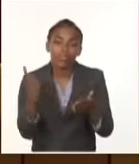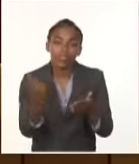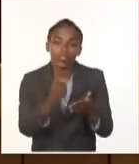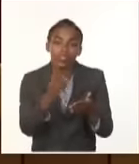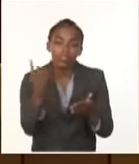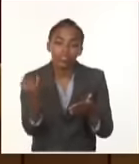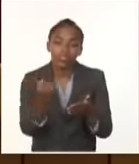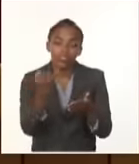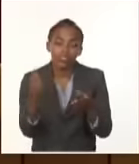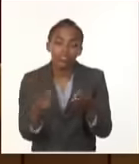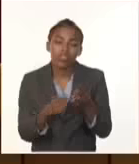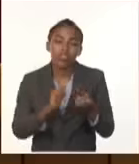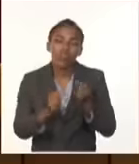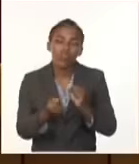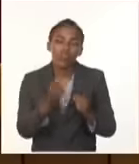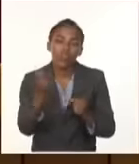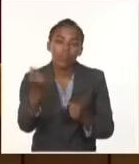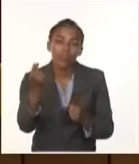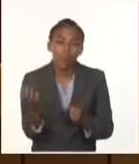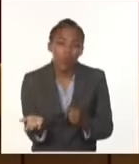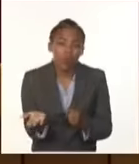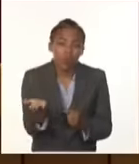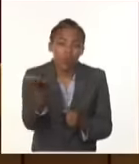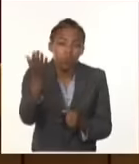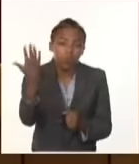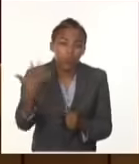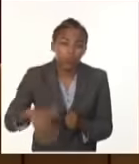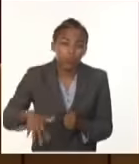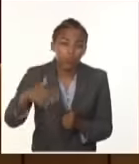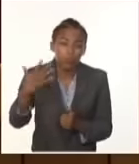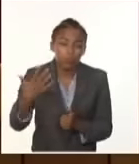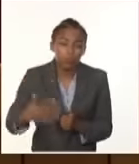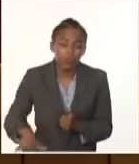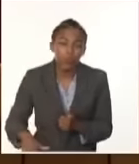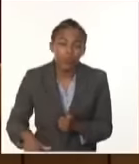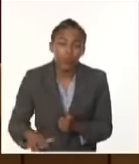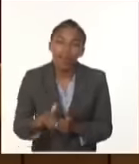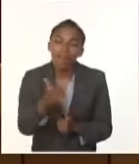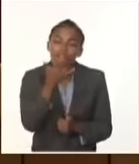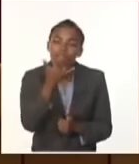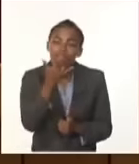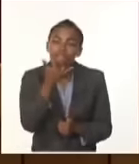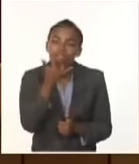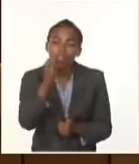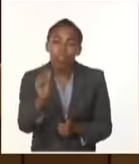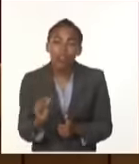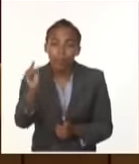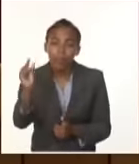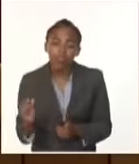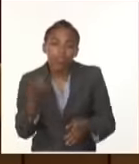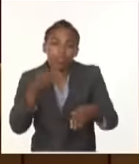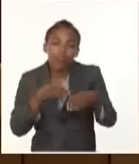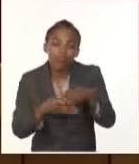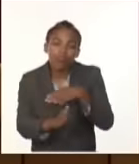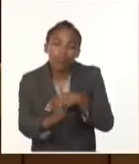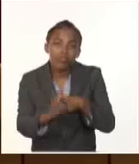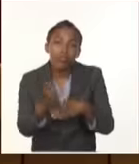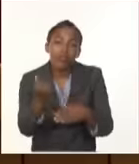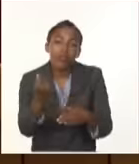elevados, especulativos, abusivos, que limitan el poder adquisitivo de una parte considerable de la